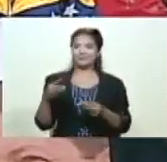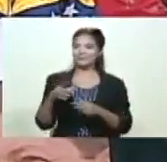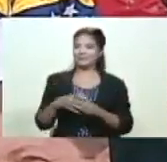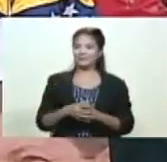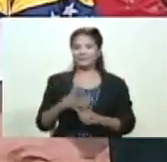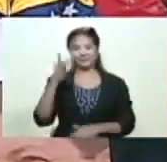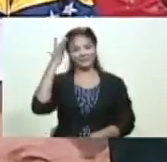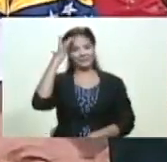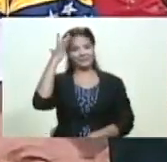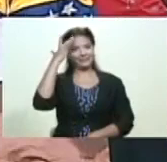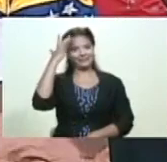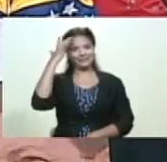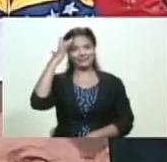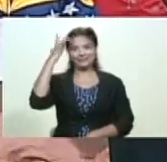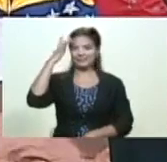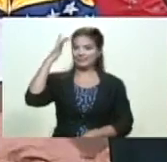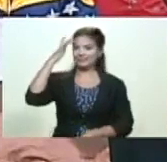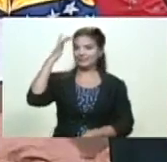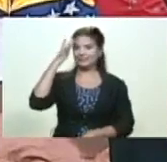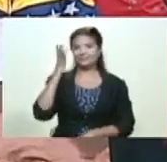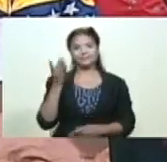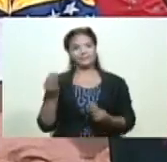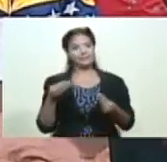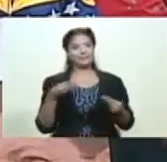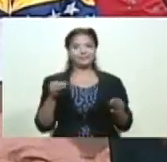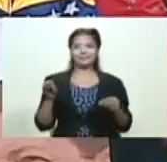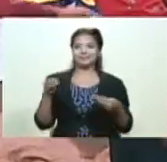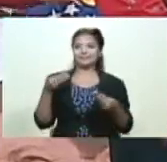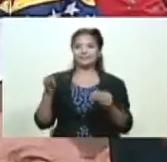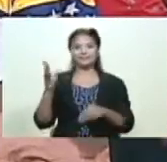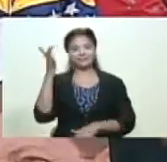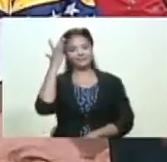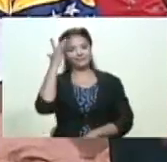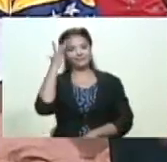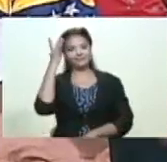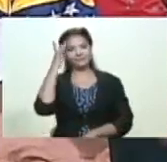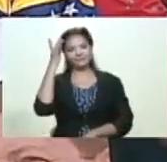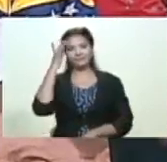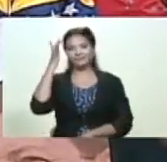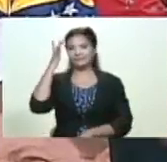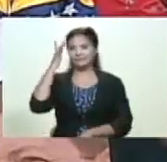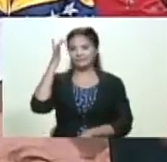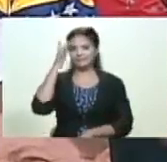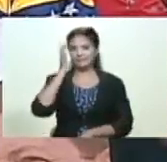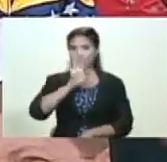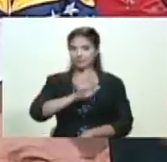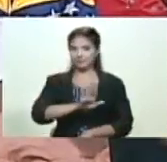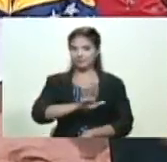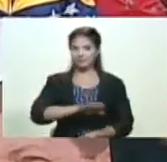Sonreír, sonreír, disimulo, disimulo.